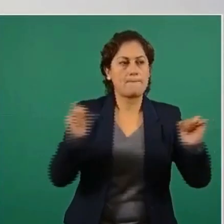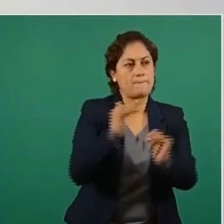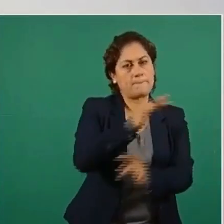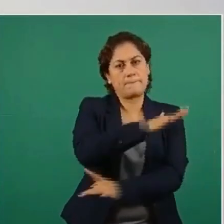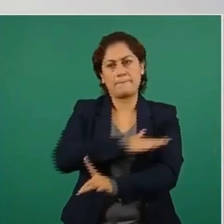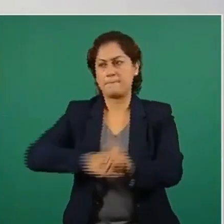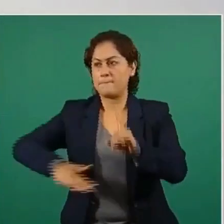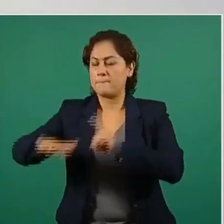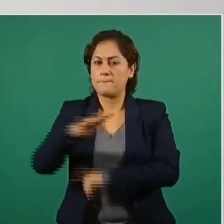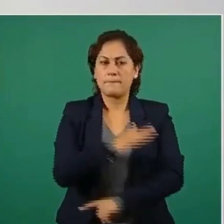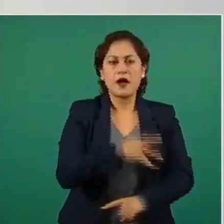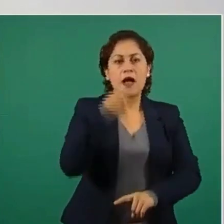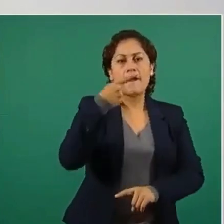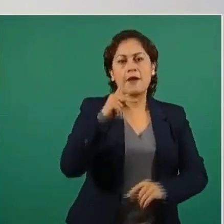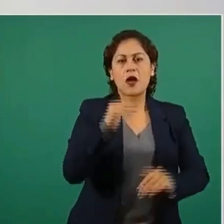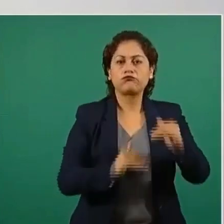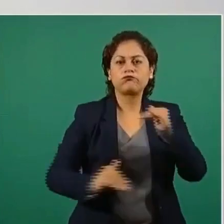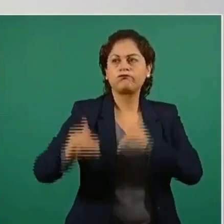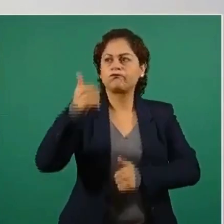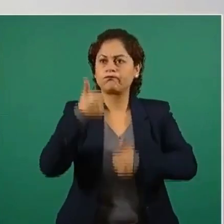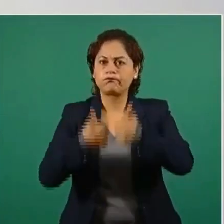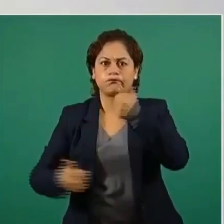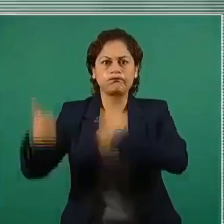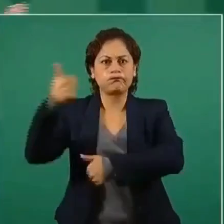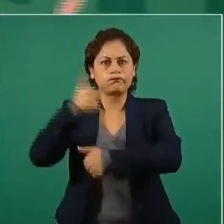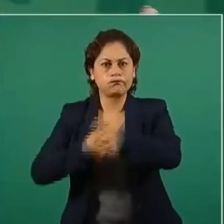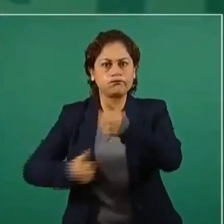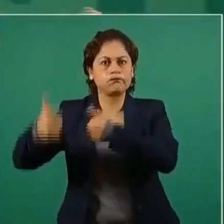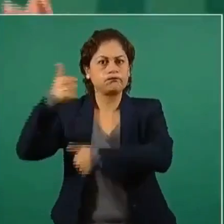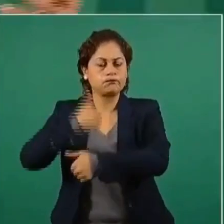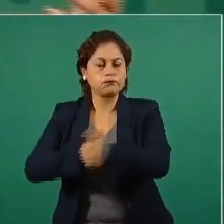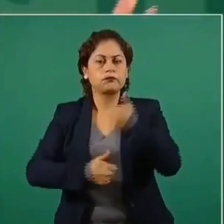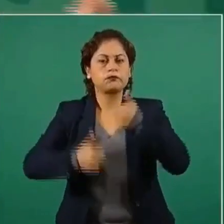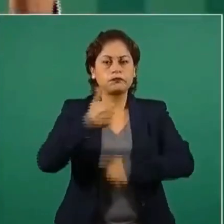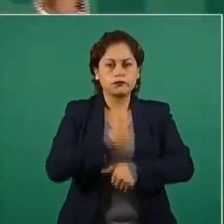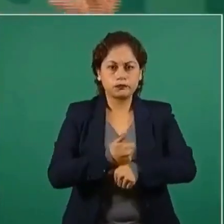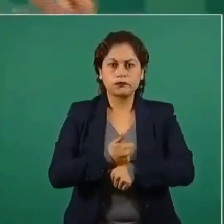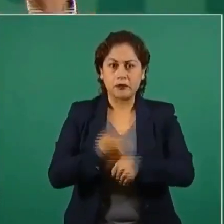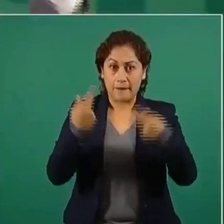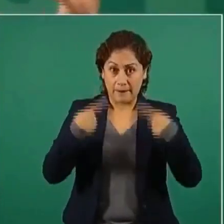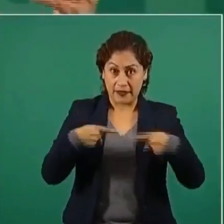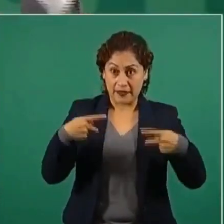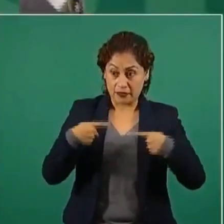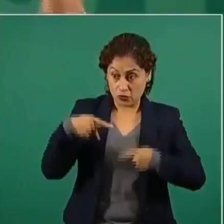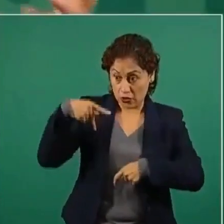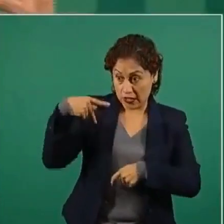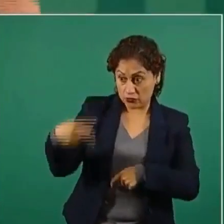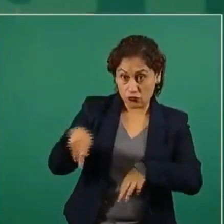que el hijo del campesino, del obrero, del trabajador, del comerciante salga adelante,